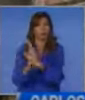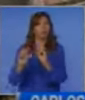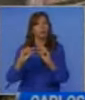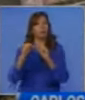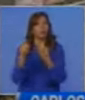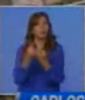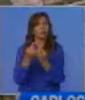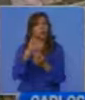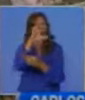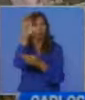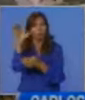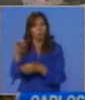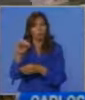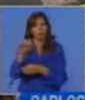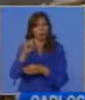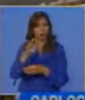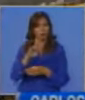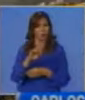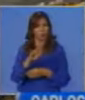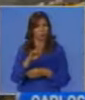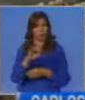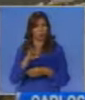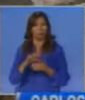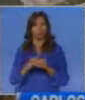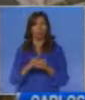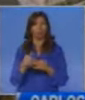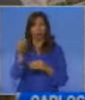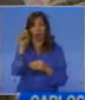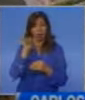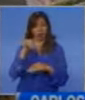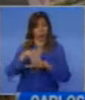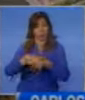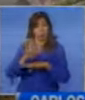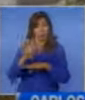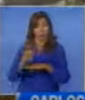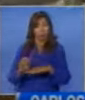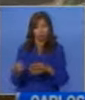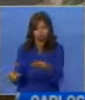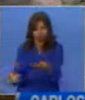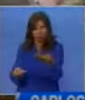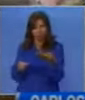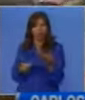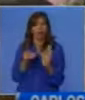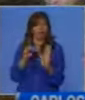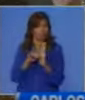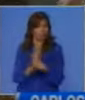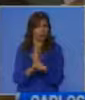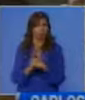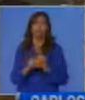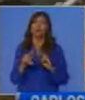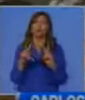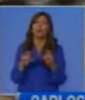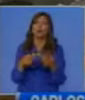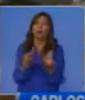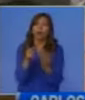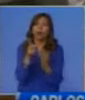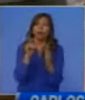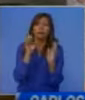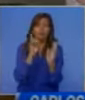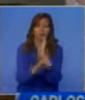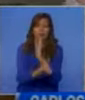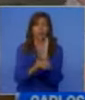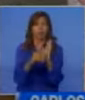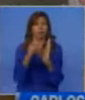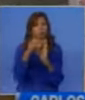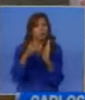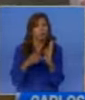Montubios que se presentó precisamente el día de ayer a las 4 de la tarde. ¿En este caso la denuncia es contra los programas, contra los